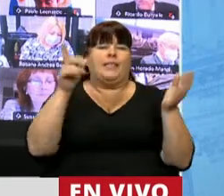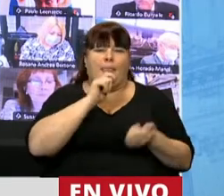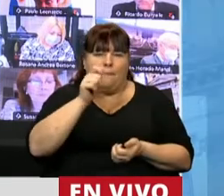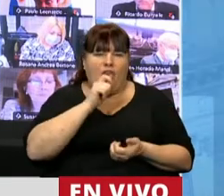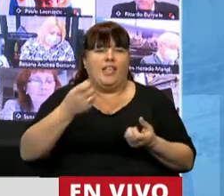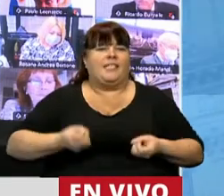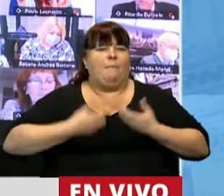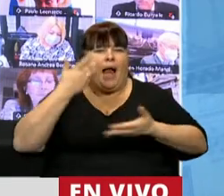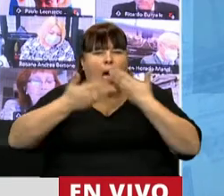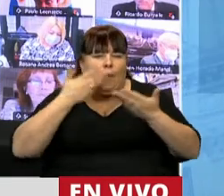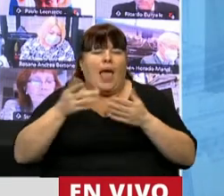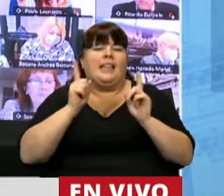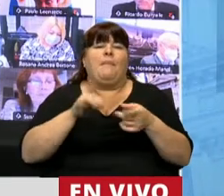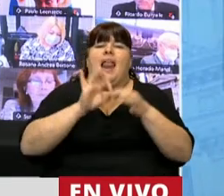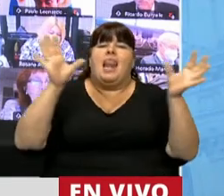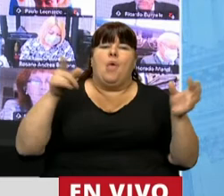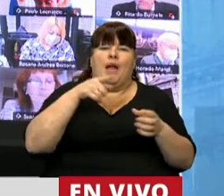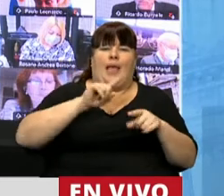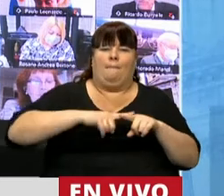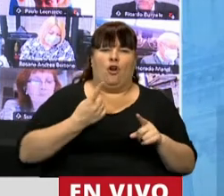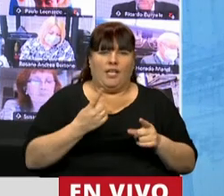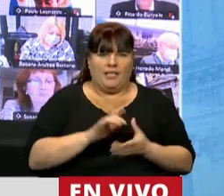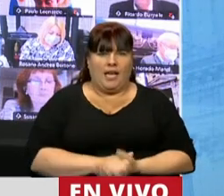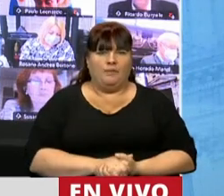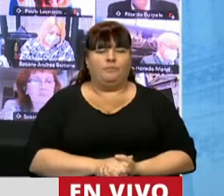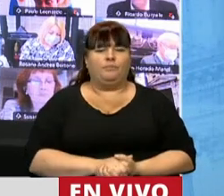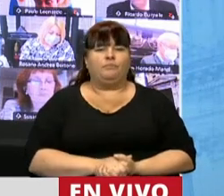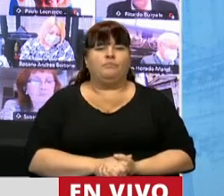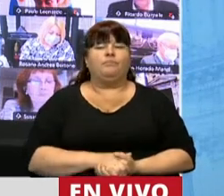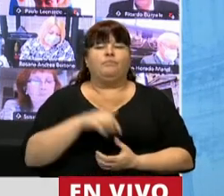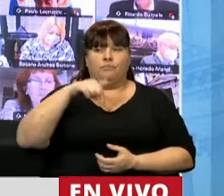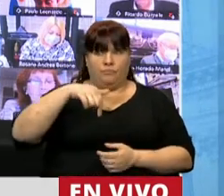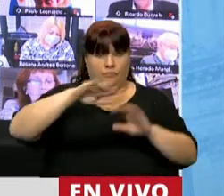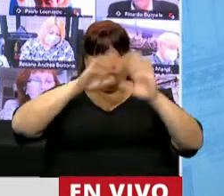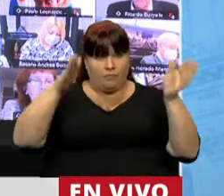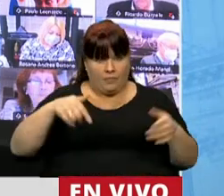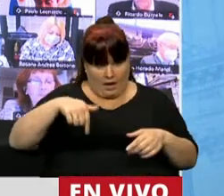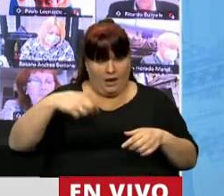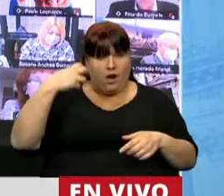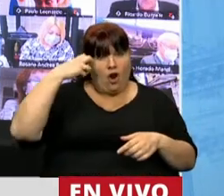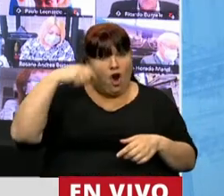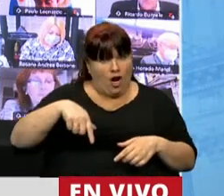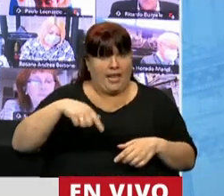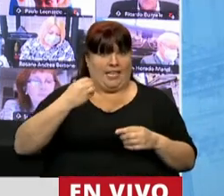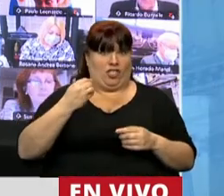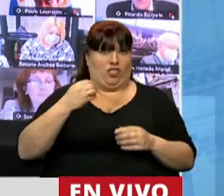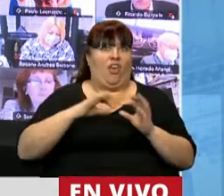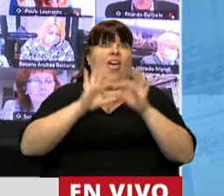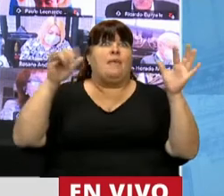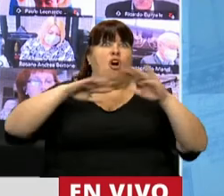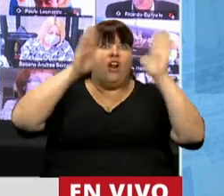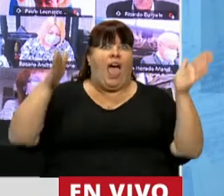a la libertad de expresión y a la libertad política y de esta casa y desde esta casa que la casa de la